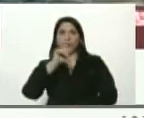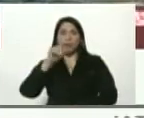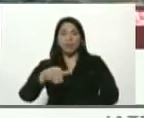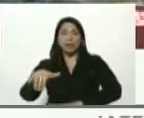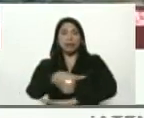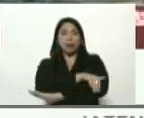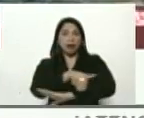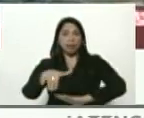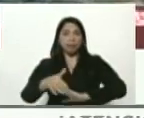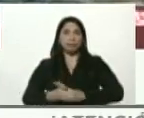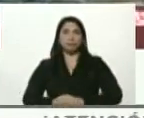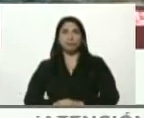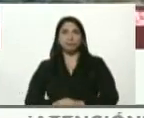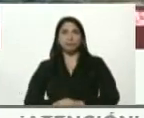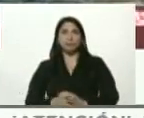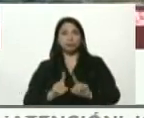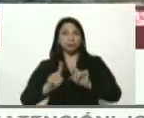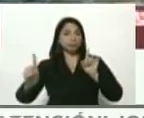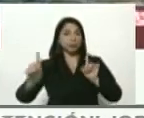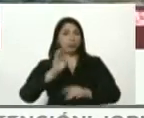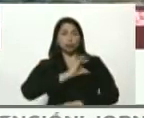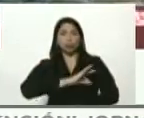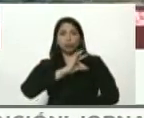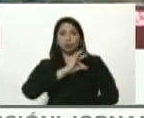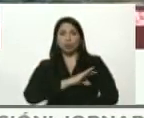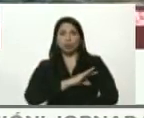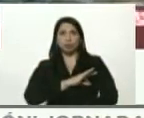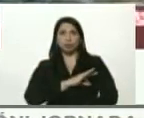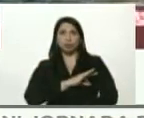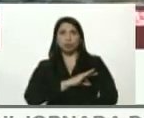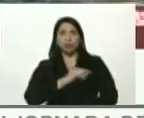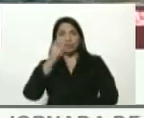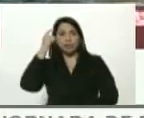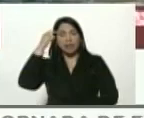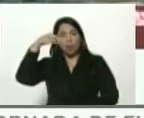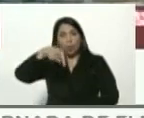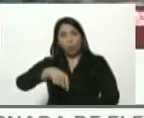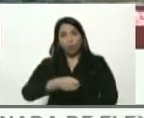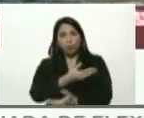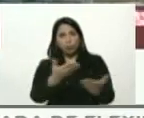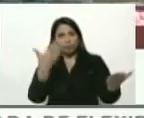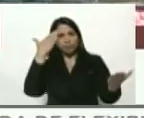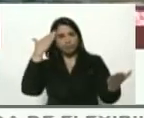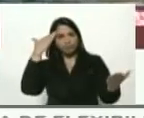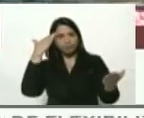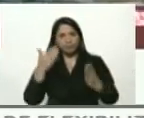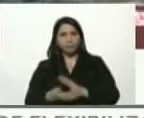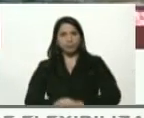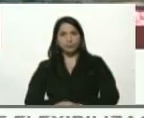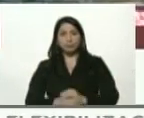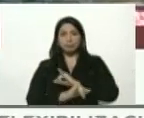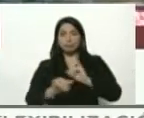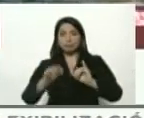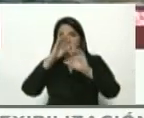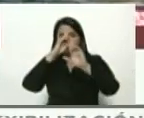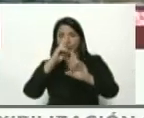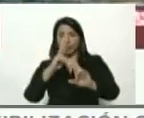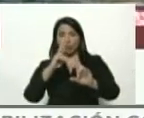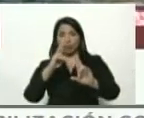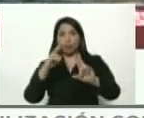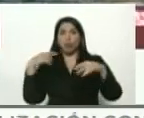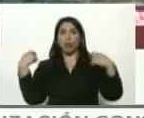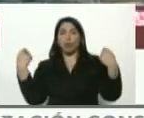calles también el distanciamiento social. El día de hoy, como ustedes bien saben, se cumplió una jornada